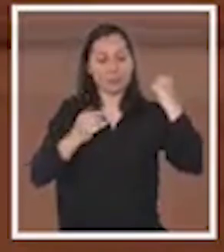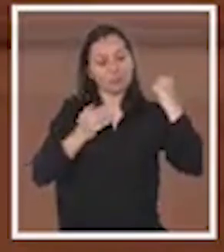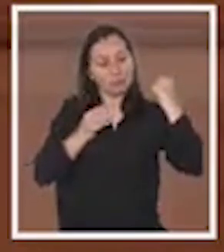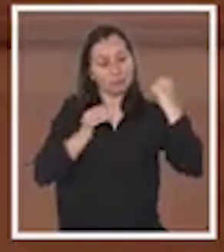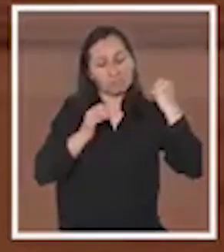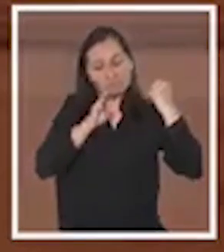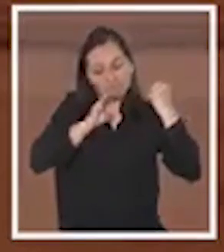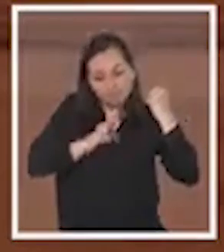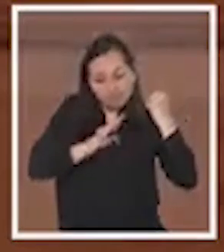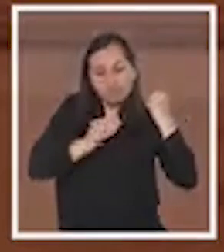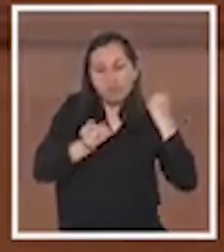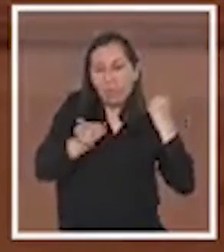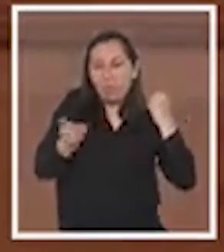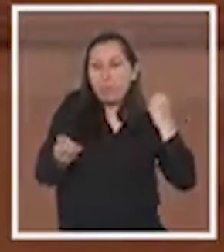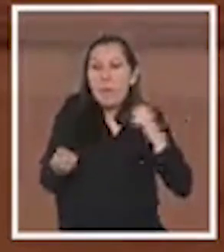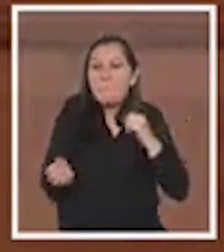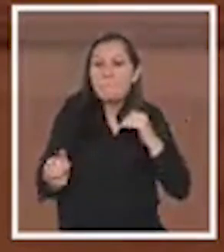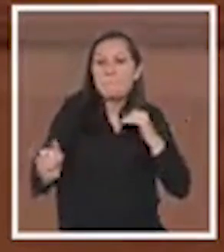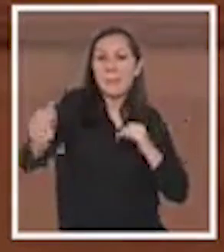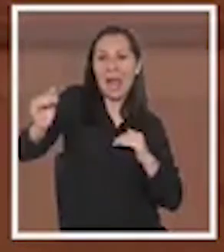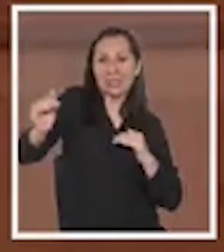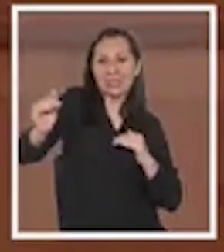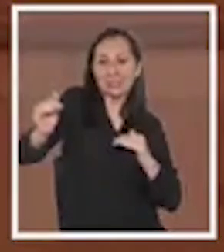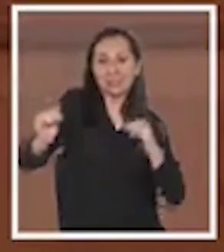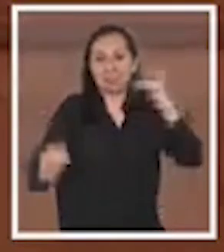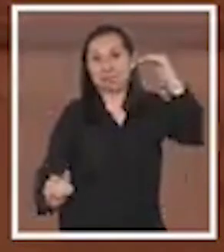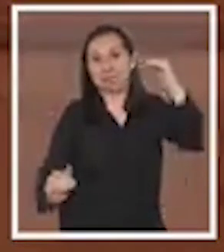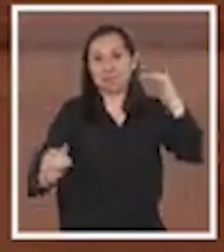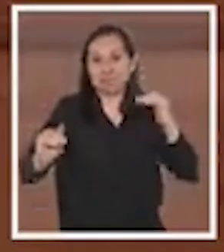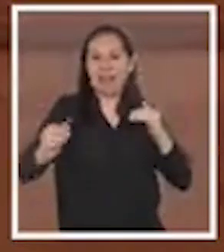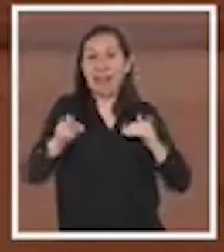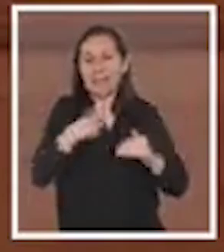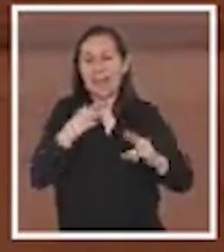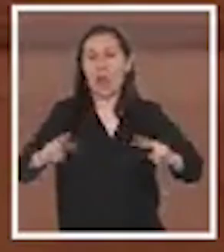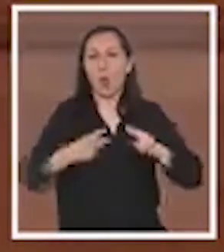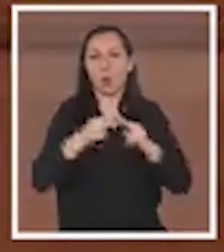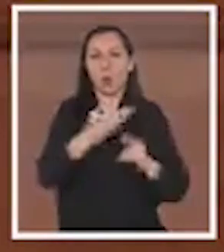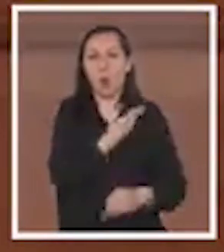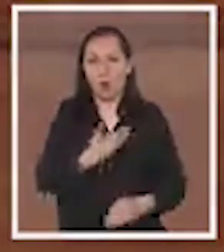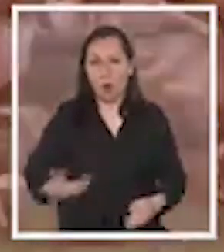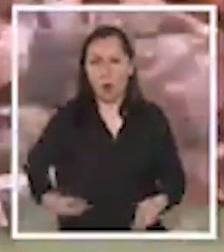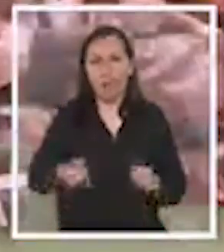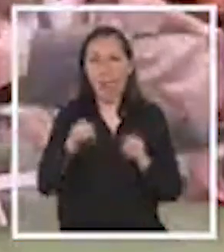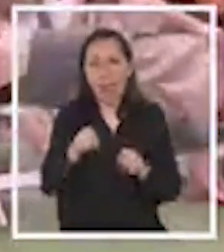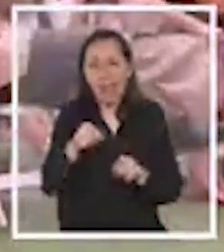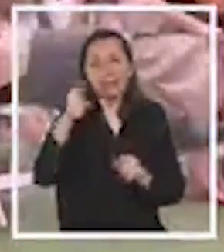tenga más. Y eso es lo que estamos tratando de construir también desde nuestro gobierno.